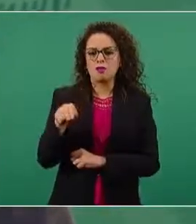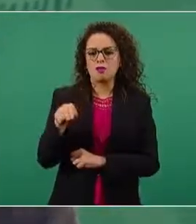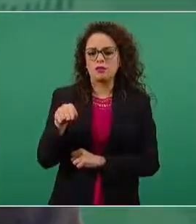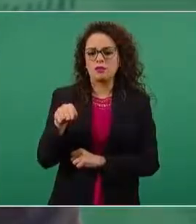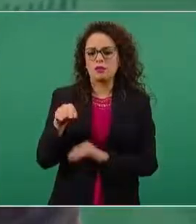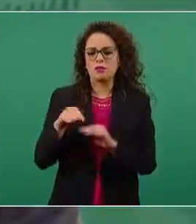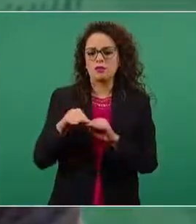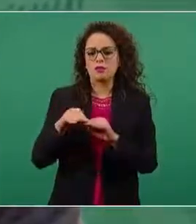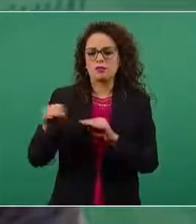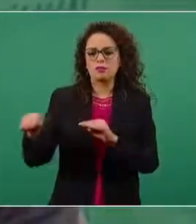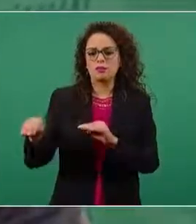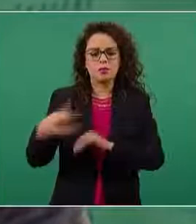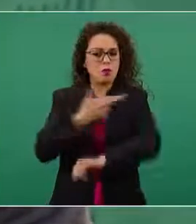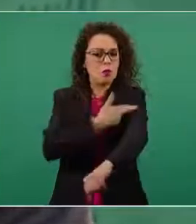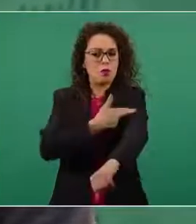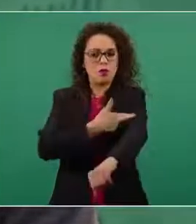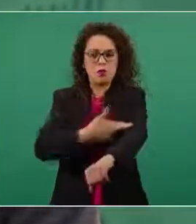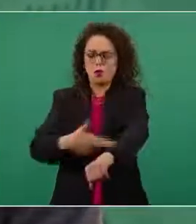en línea recta,